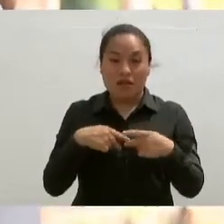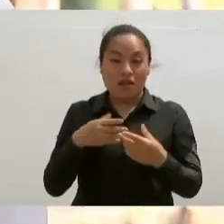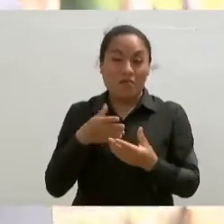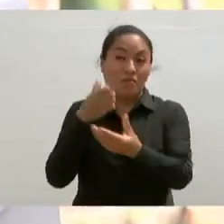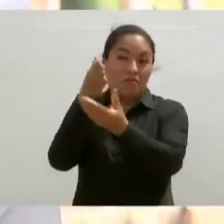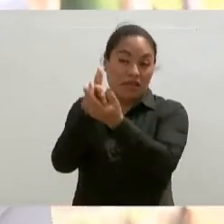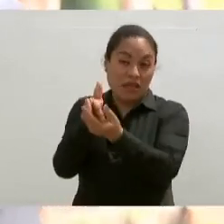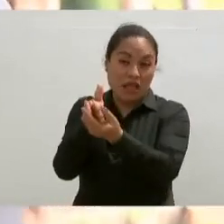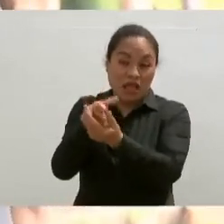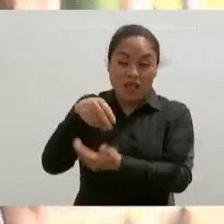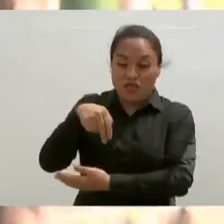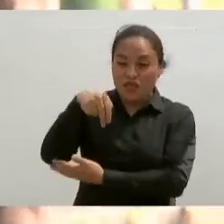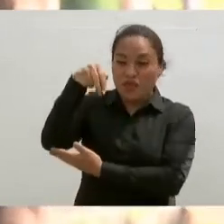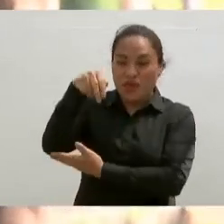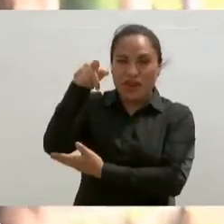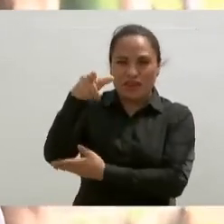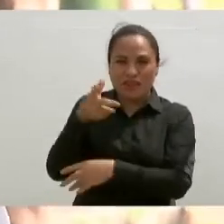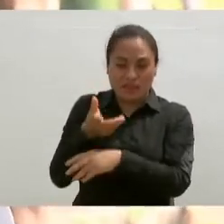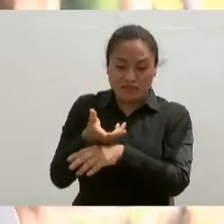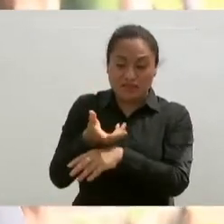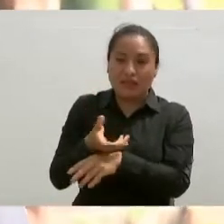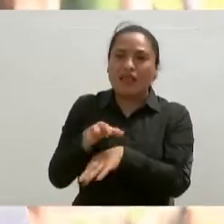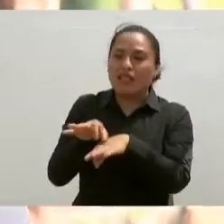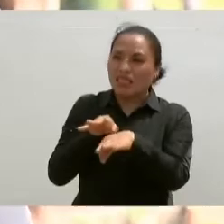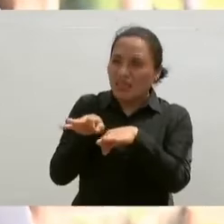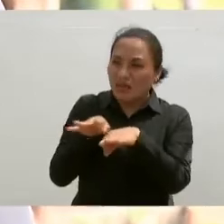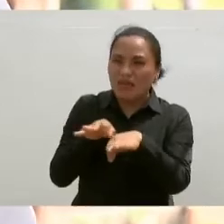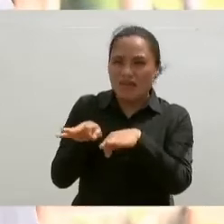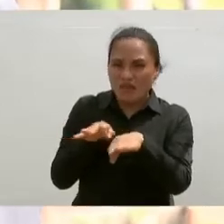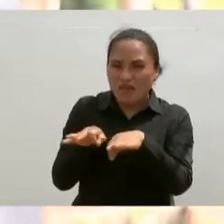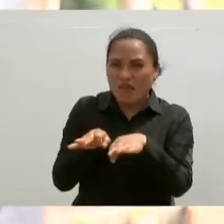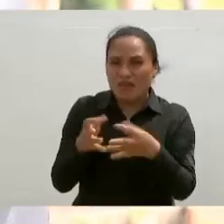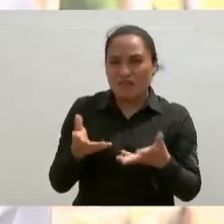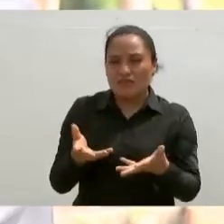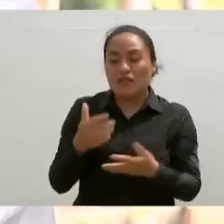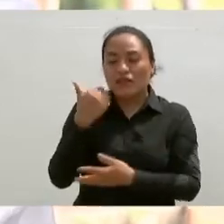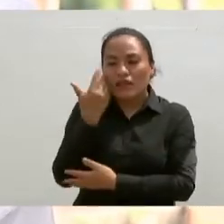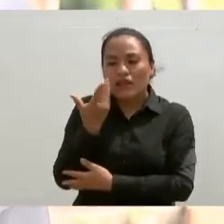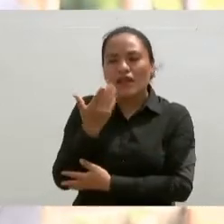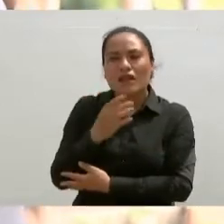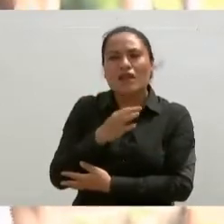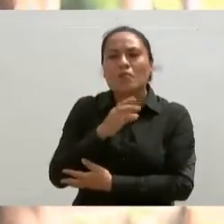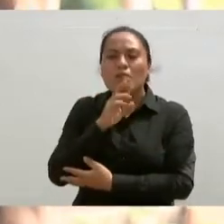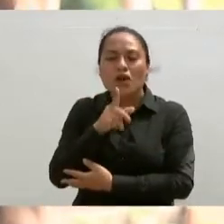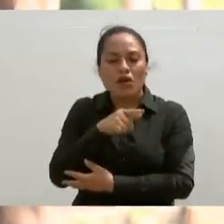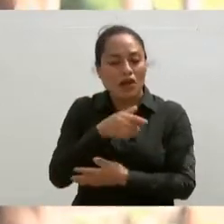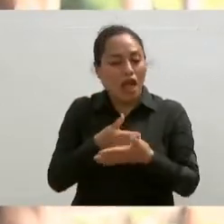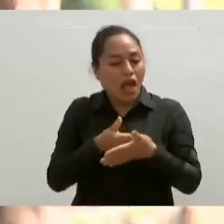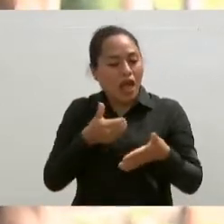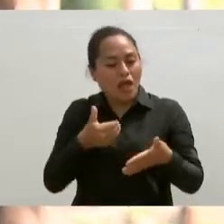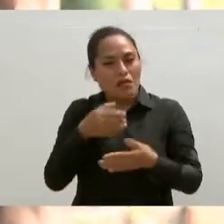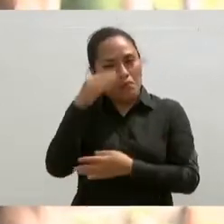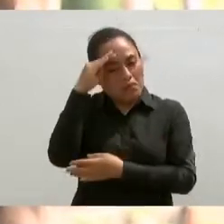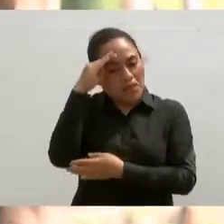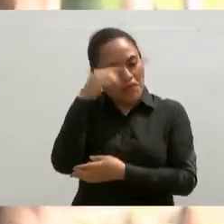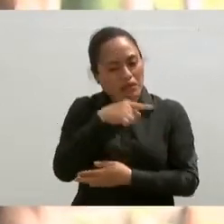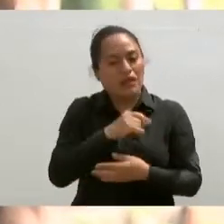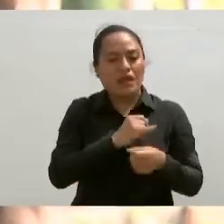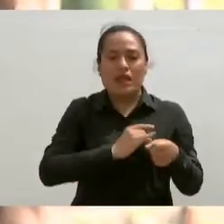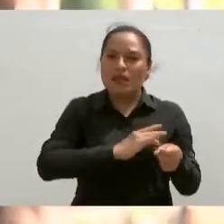norte en busca de trabajo pueda tener opciones en el